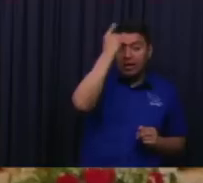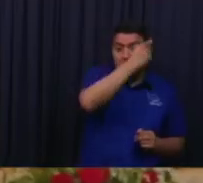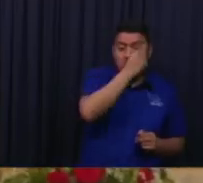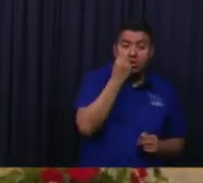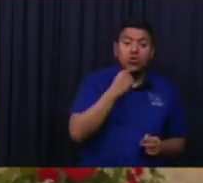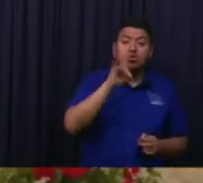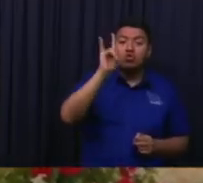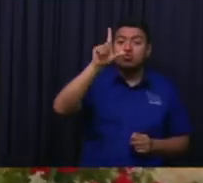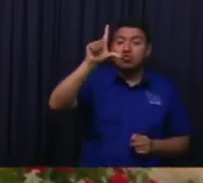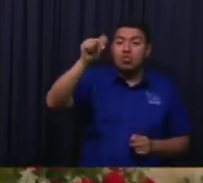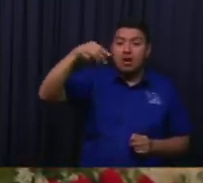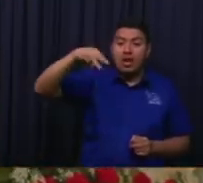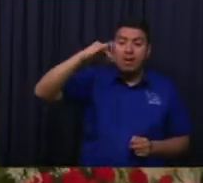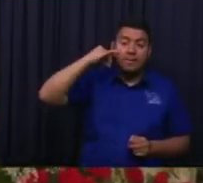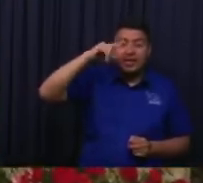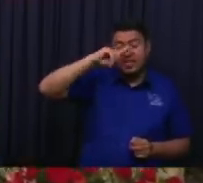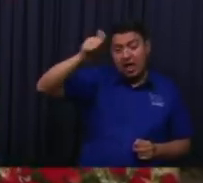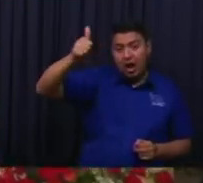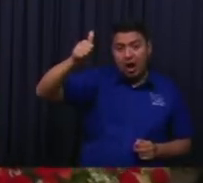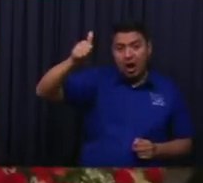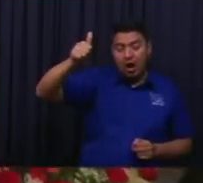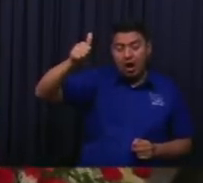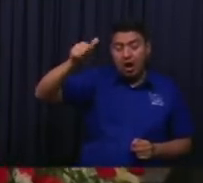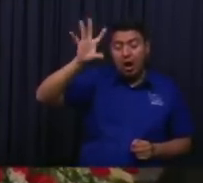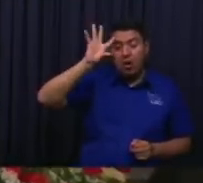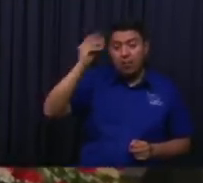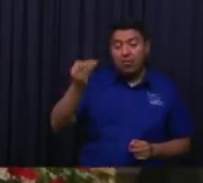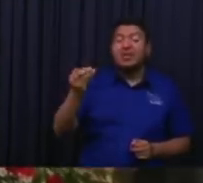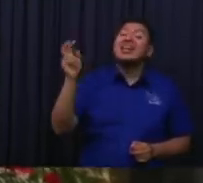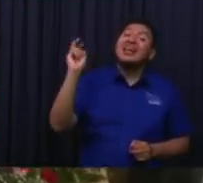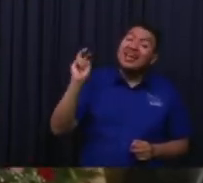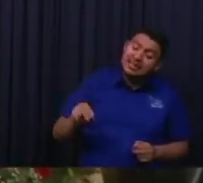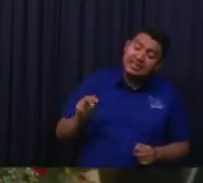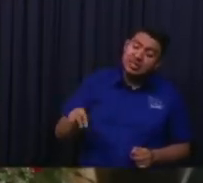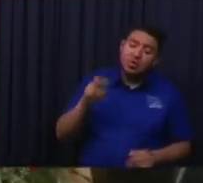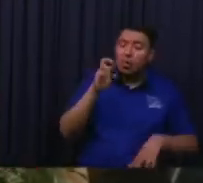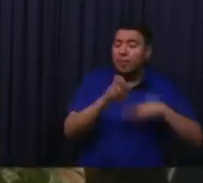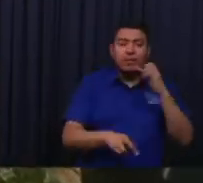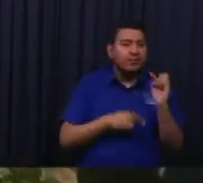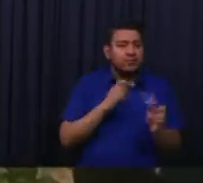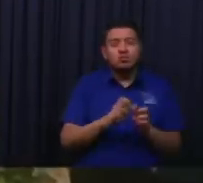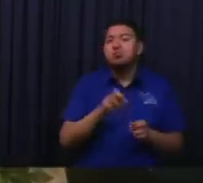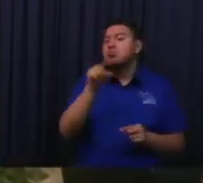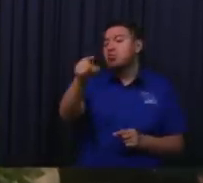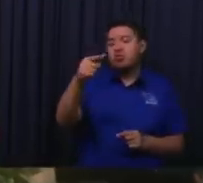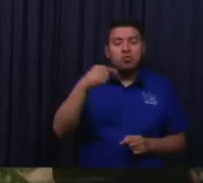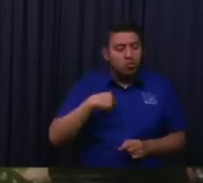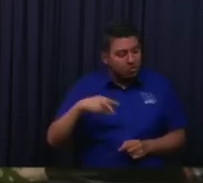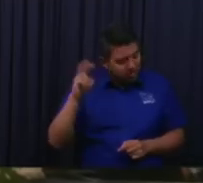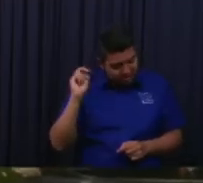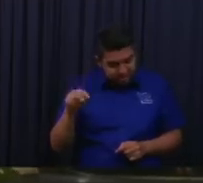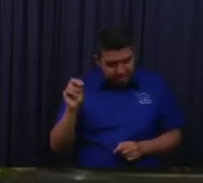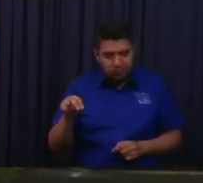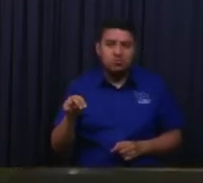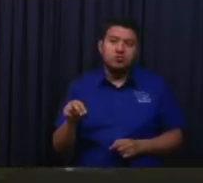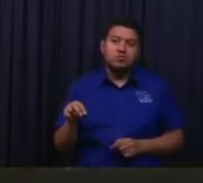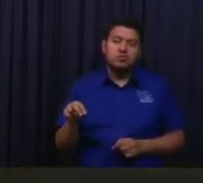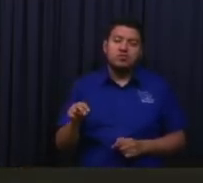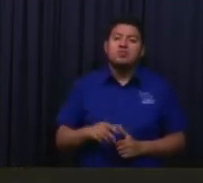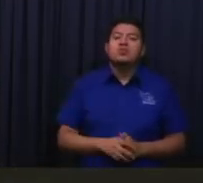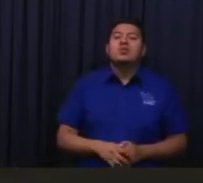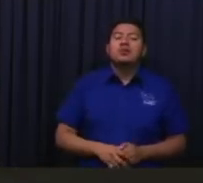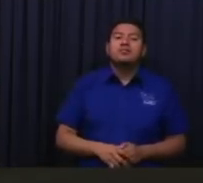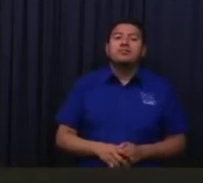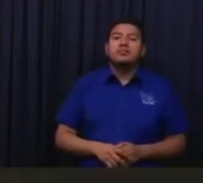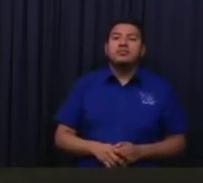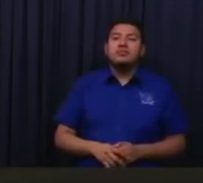perfección. Me hace mucha falta, pero no solo a mí, a usted también. Eso es la Santa Cena. Ok, entonces